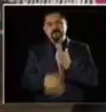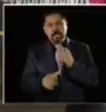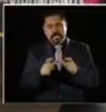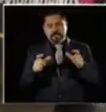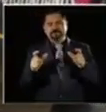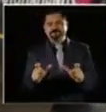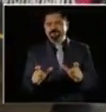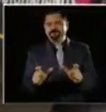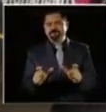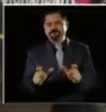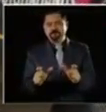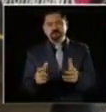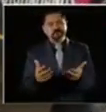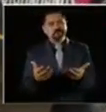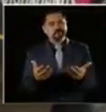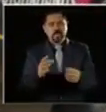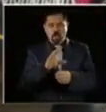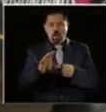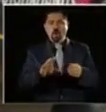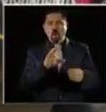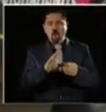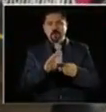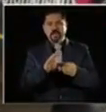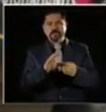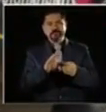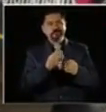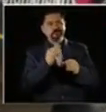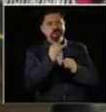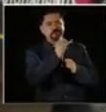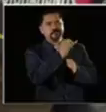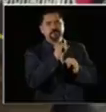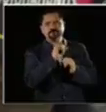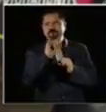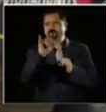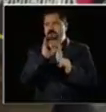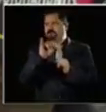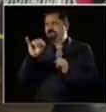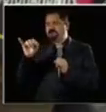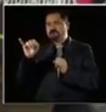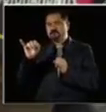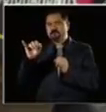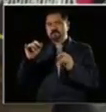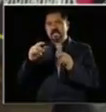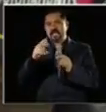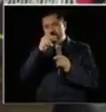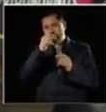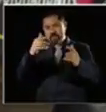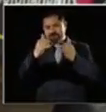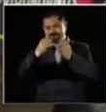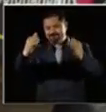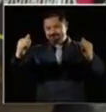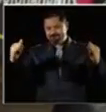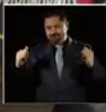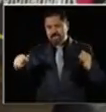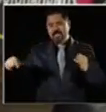Las colonias de la periferia son las más azotadas por esta delincuencia y también